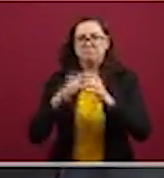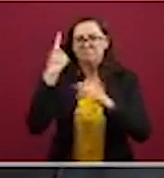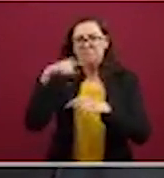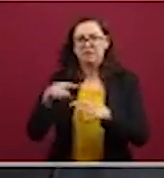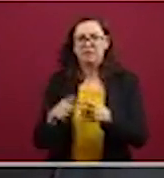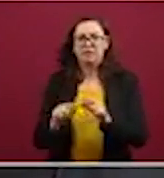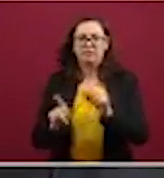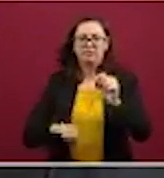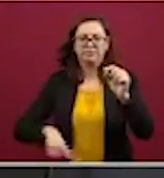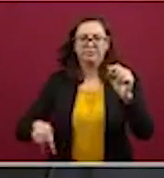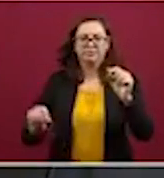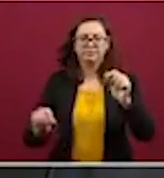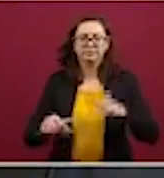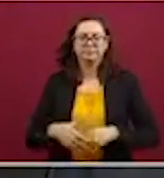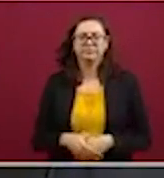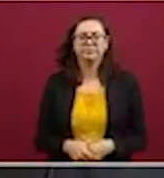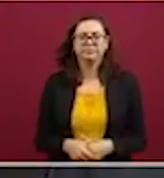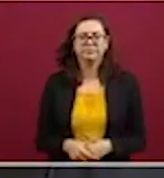vamos